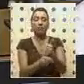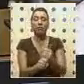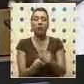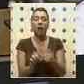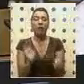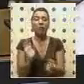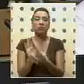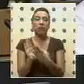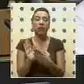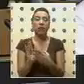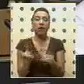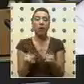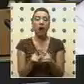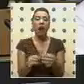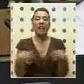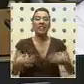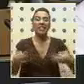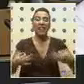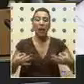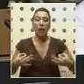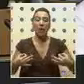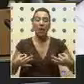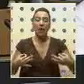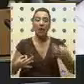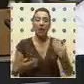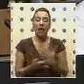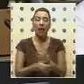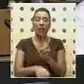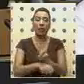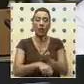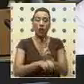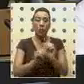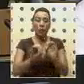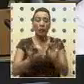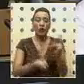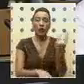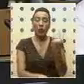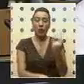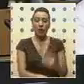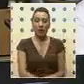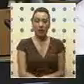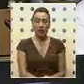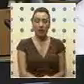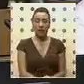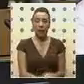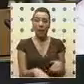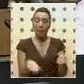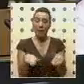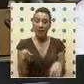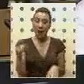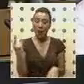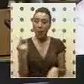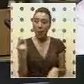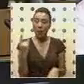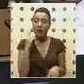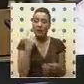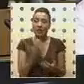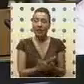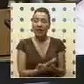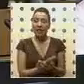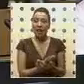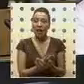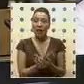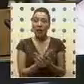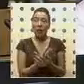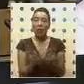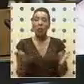vulneran la estabilidad y la seguridad que puedan tener docentes universitarios. Son las mismas las universidades que poseen